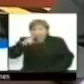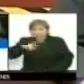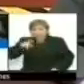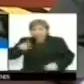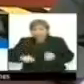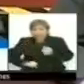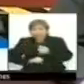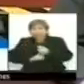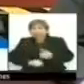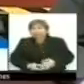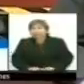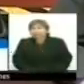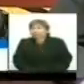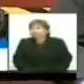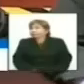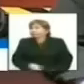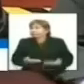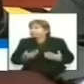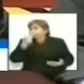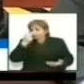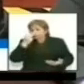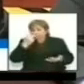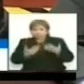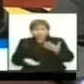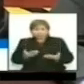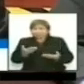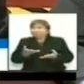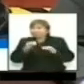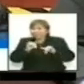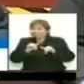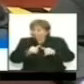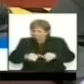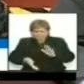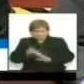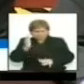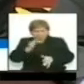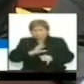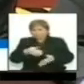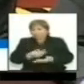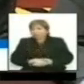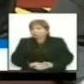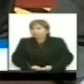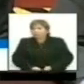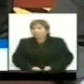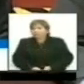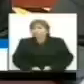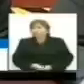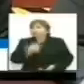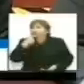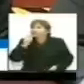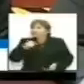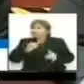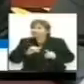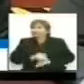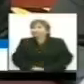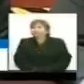también. Y qué raro, ¿no? Que los gobiernos regionales, esos sí se quedan. No, váyanse todos, pero los gobiernos regionales, esos sí se quedan.